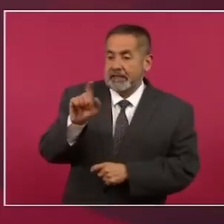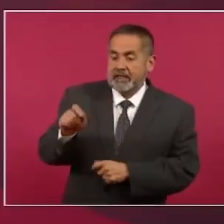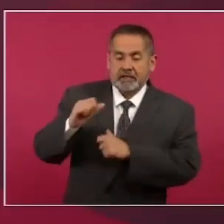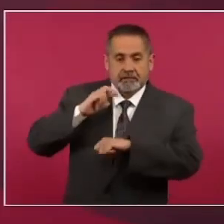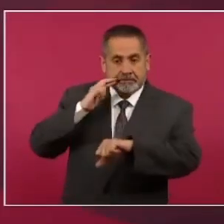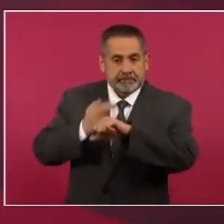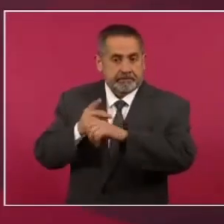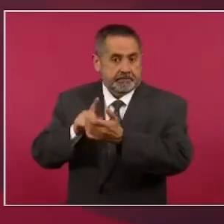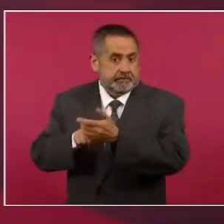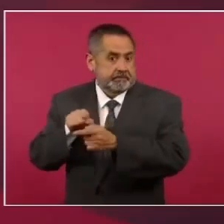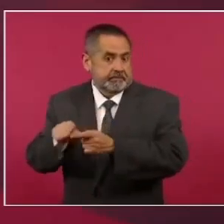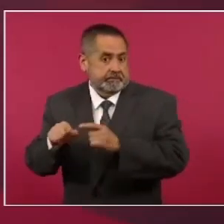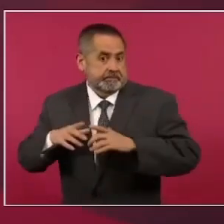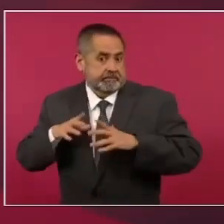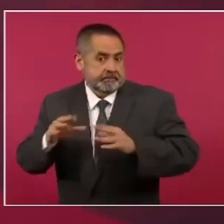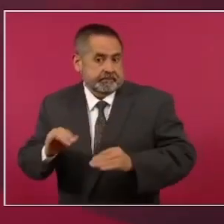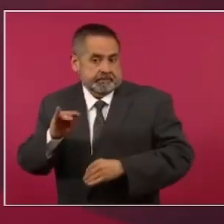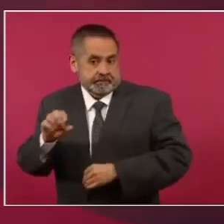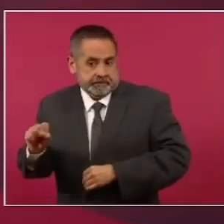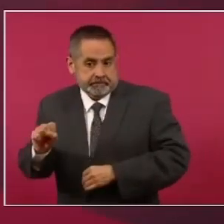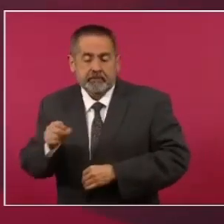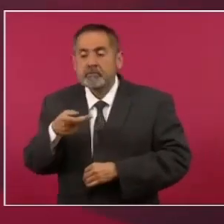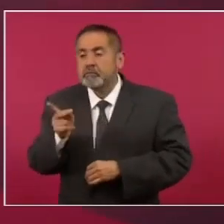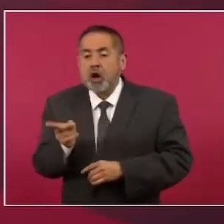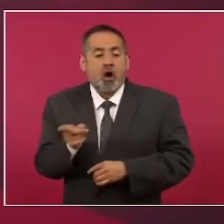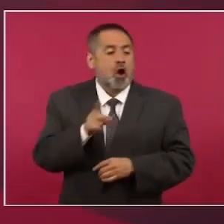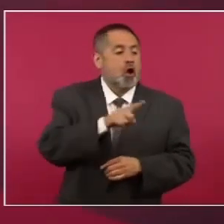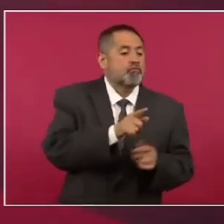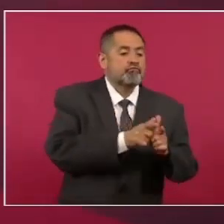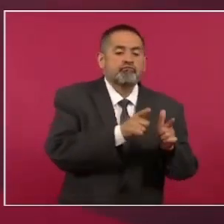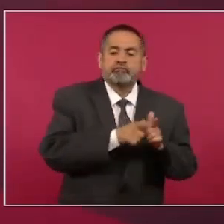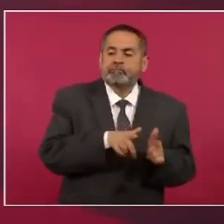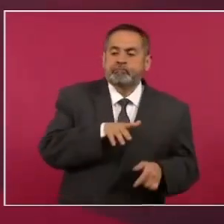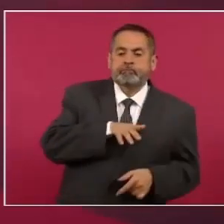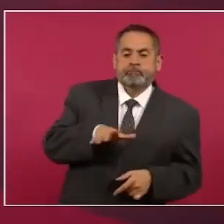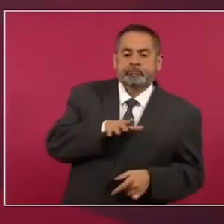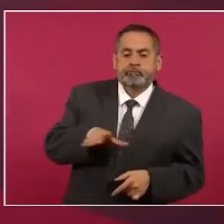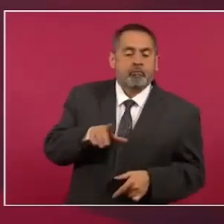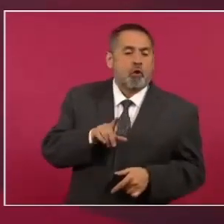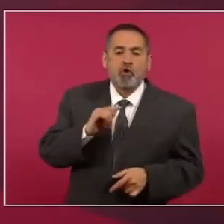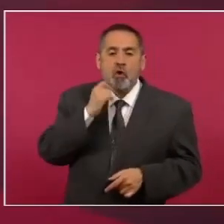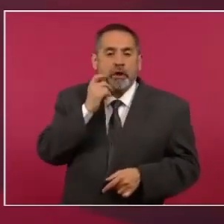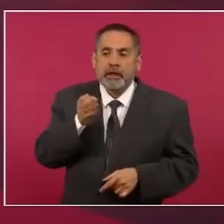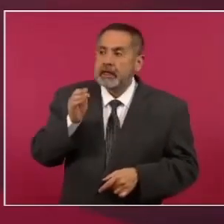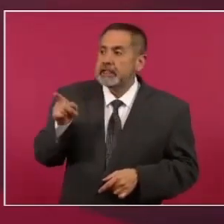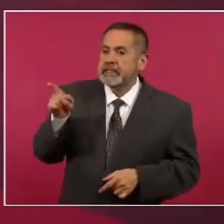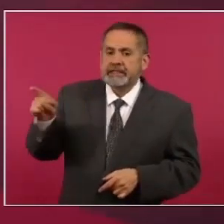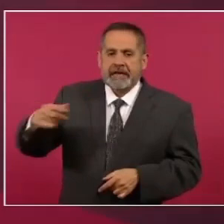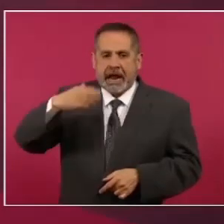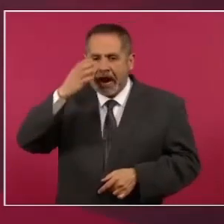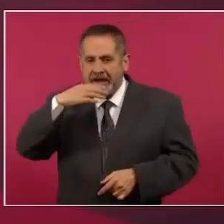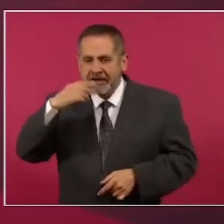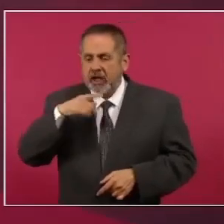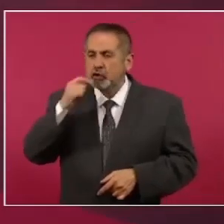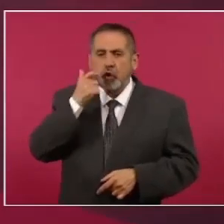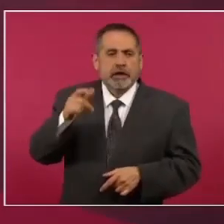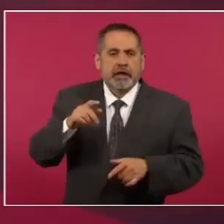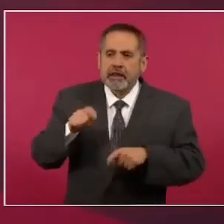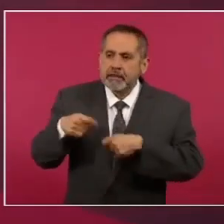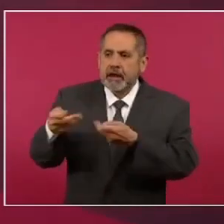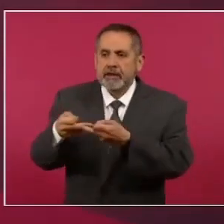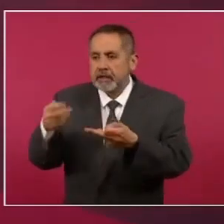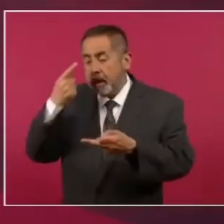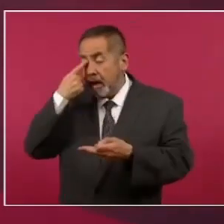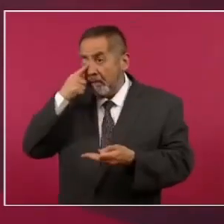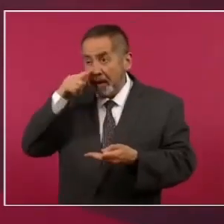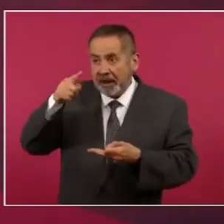embargo, el surgimiento del bloque conservador como reacción a la política cardenista, al ejido, a la expropiación de los